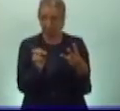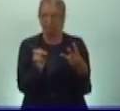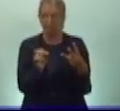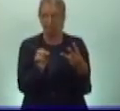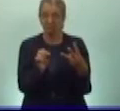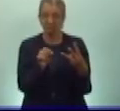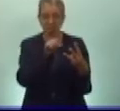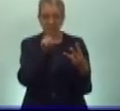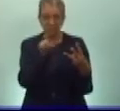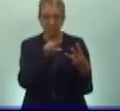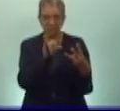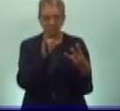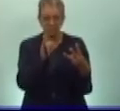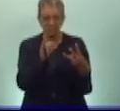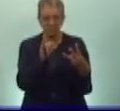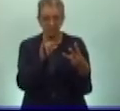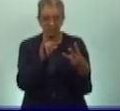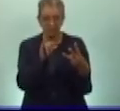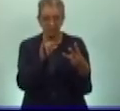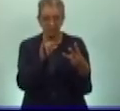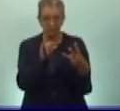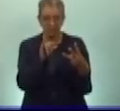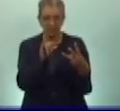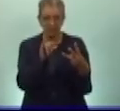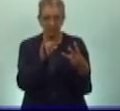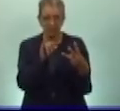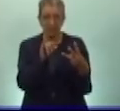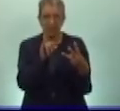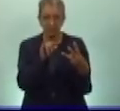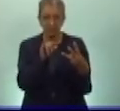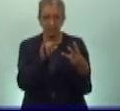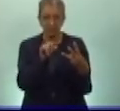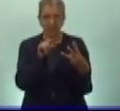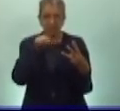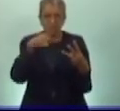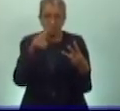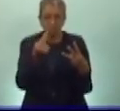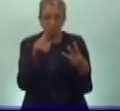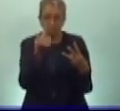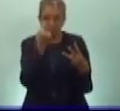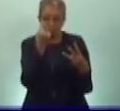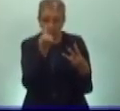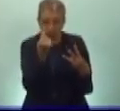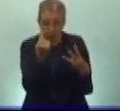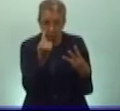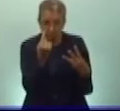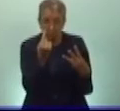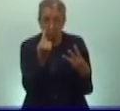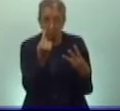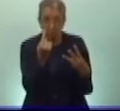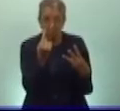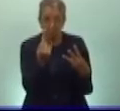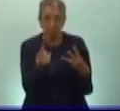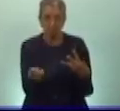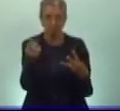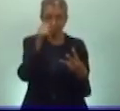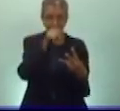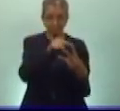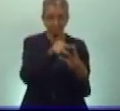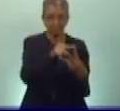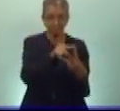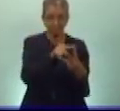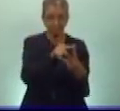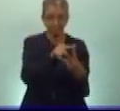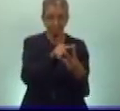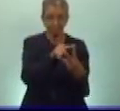Repartimos 3 más. En total, ¿ya cuánto hemos repartido? 6. ¿Nos quedará por repartir algún otro? Por supuesto que sí, eran